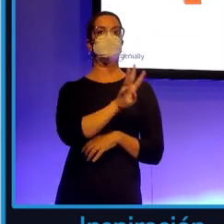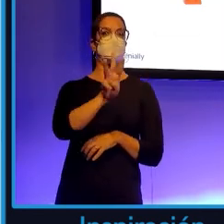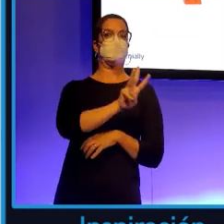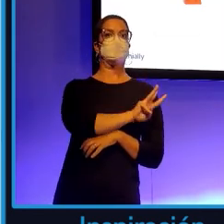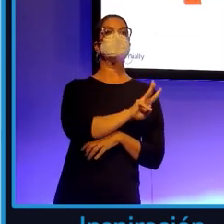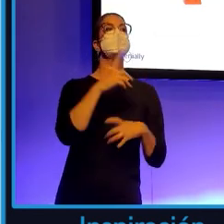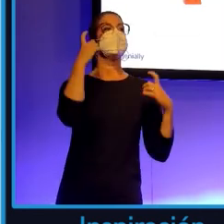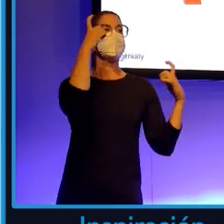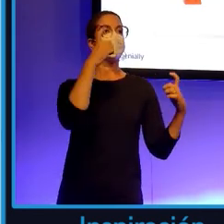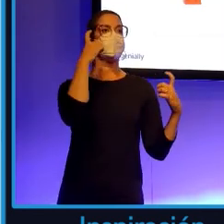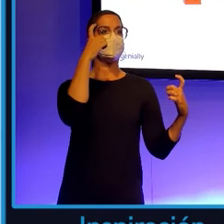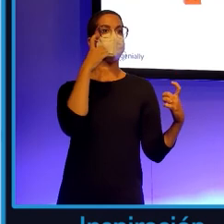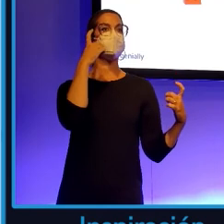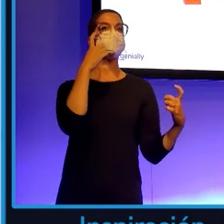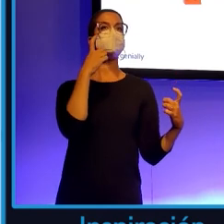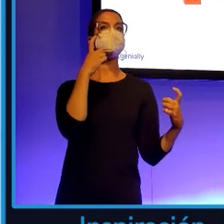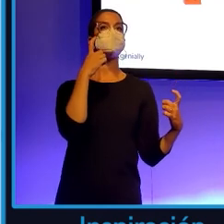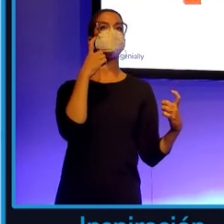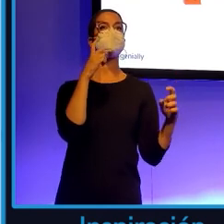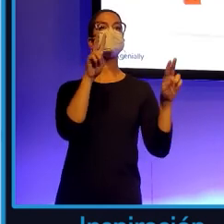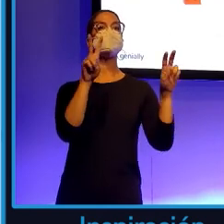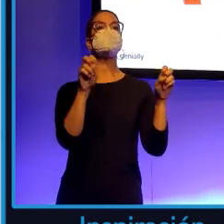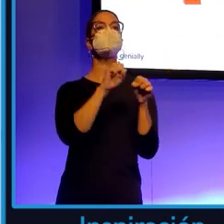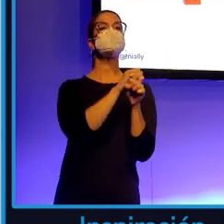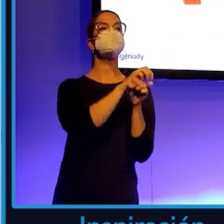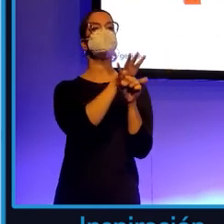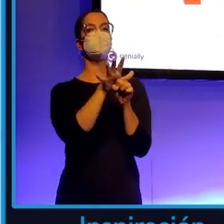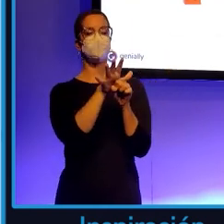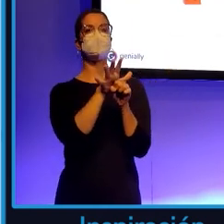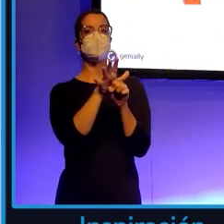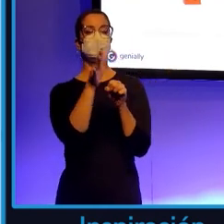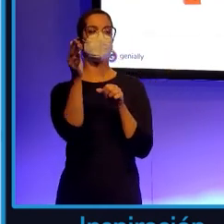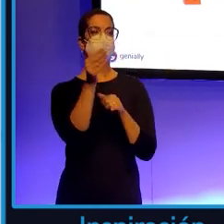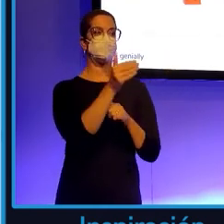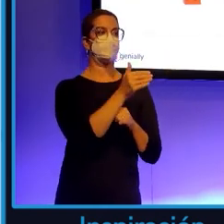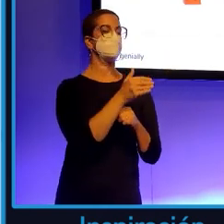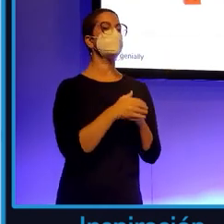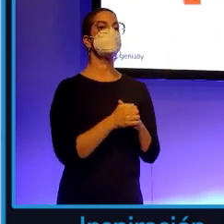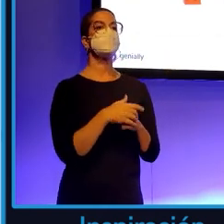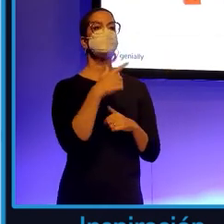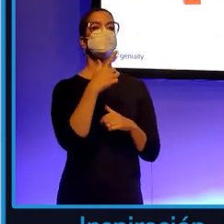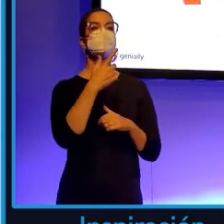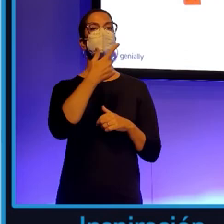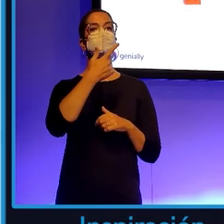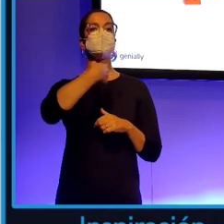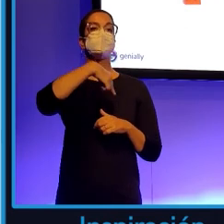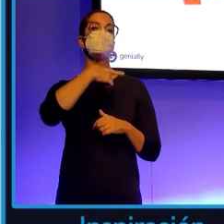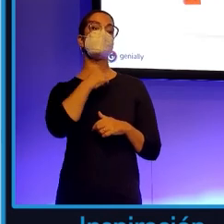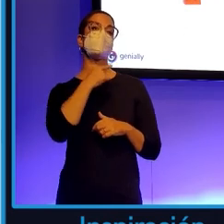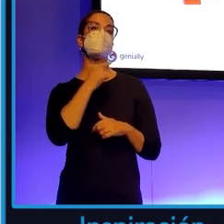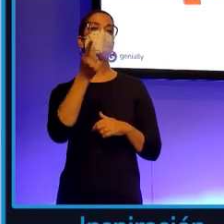les puede oír con tema de coronavirus los tenemos aquí y si nos gustaría en un pitch de 30 a 40